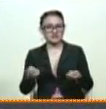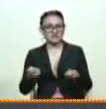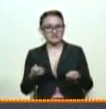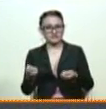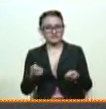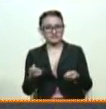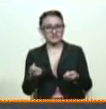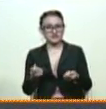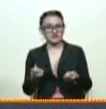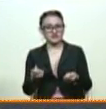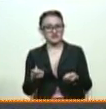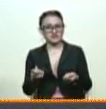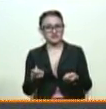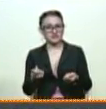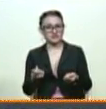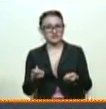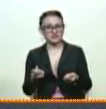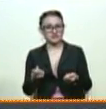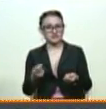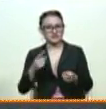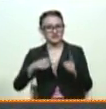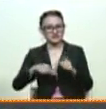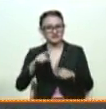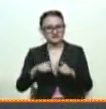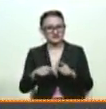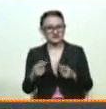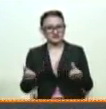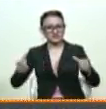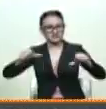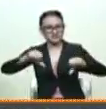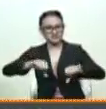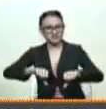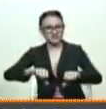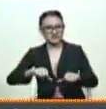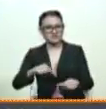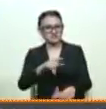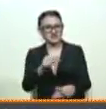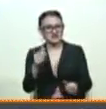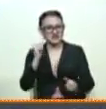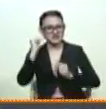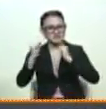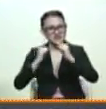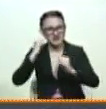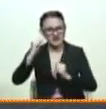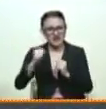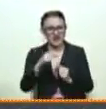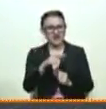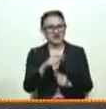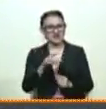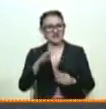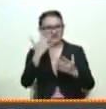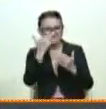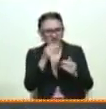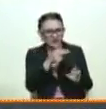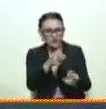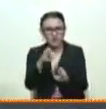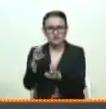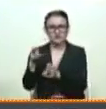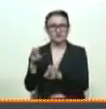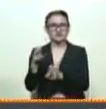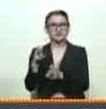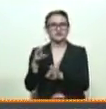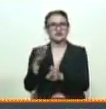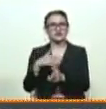han desarrollado estructuras criminales y acciones terroristas orientadas a generalizar